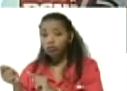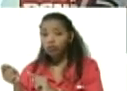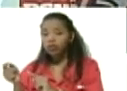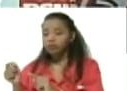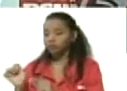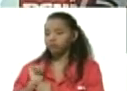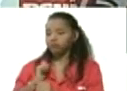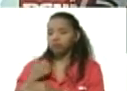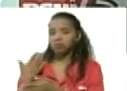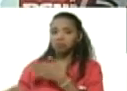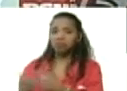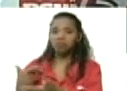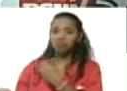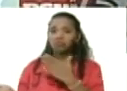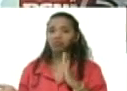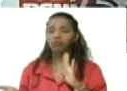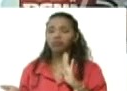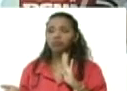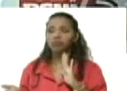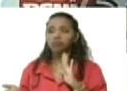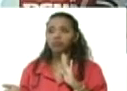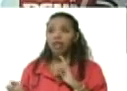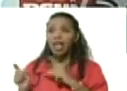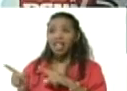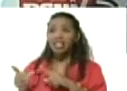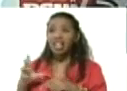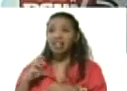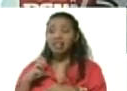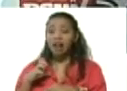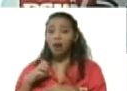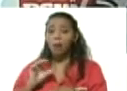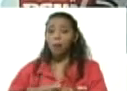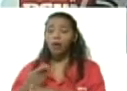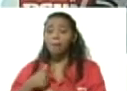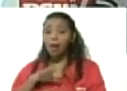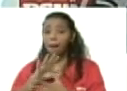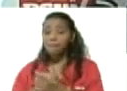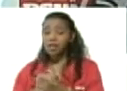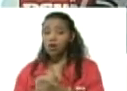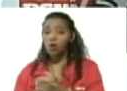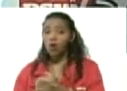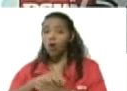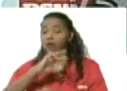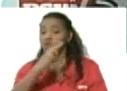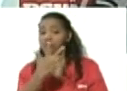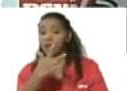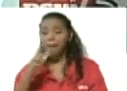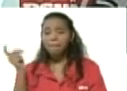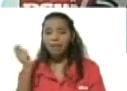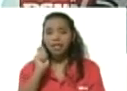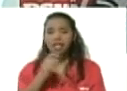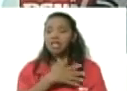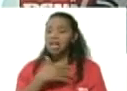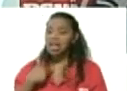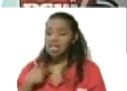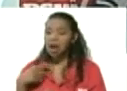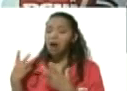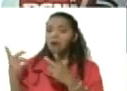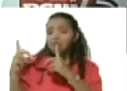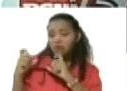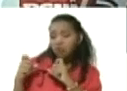sea. Ahora, es extraño porque ellos eran amigos hasta hace 3 meses. Votaban juntos, se querían, se tomaban